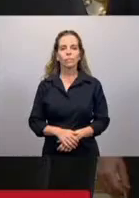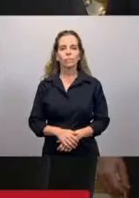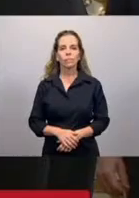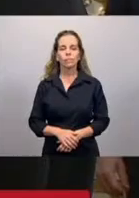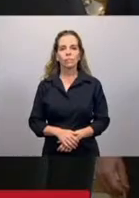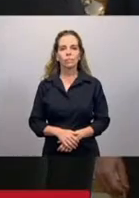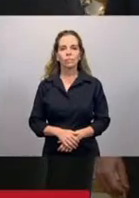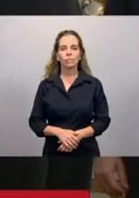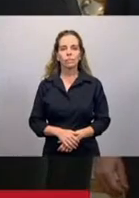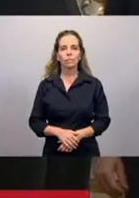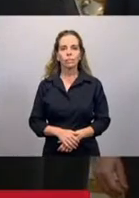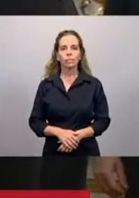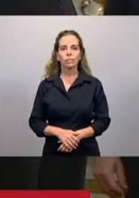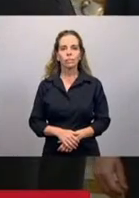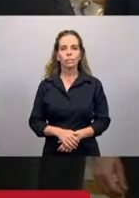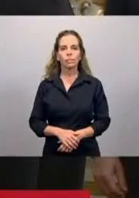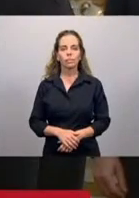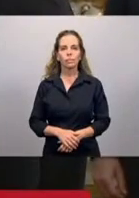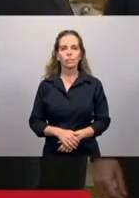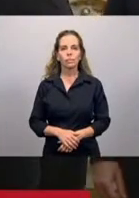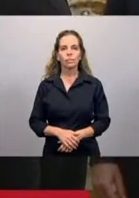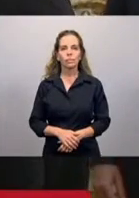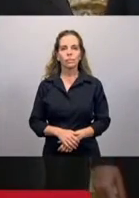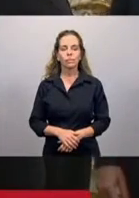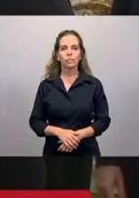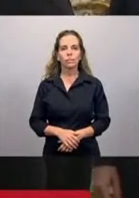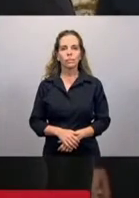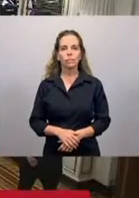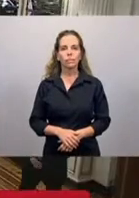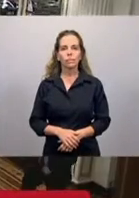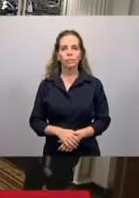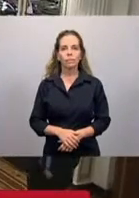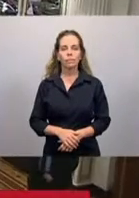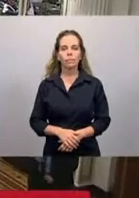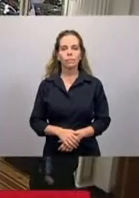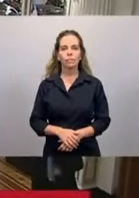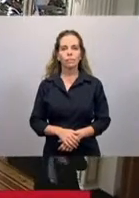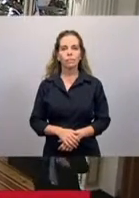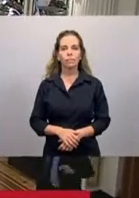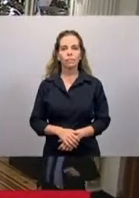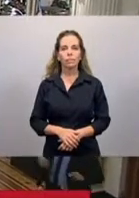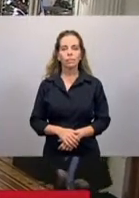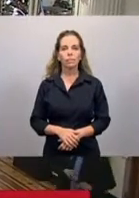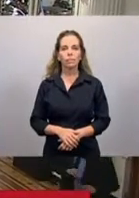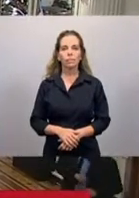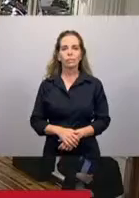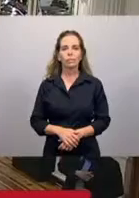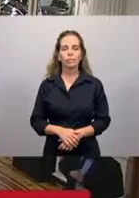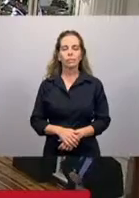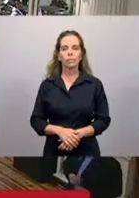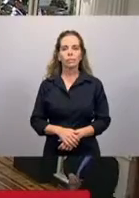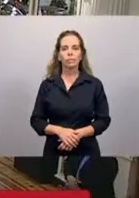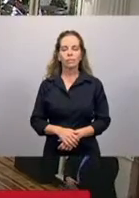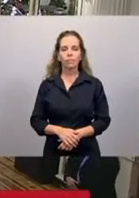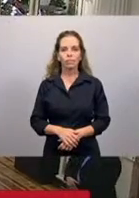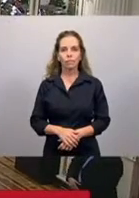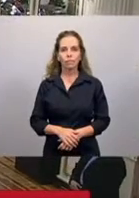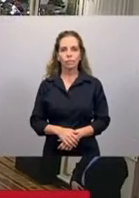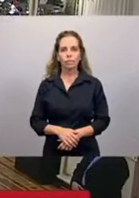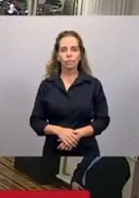muchísimo y va a significar muchísimo de aquí en adelante. Tengo que hacer ¿qué? Y esta imagen recorrió el mundo también. Esta imagen es muy importante. La Hanukkah.